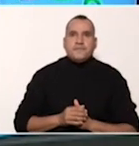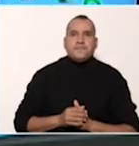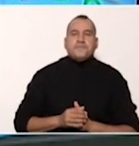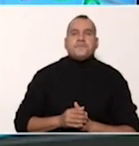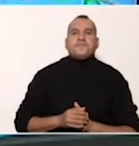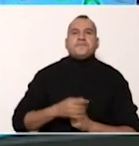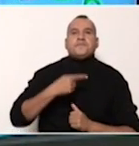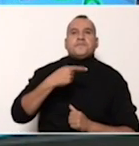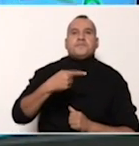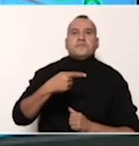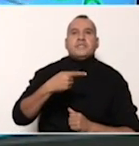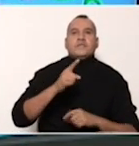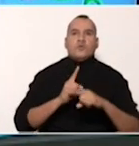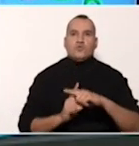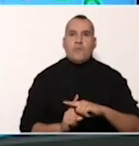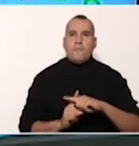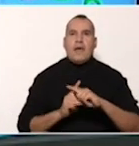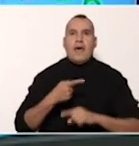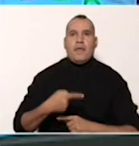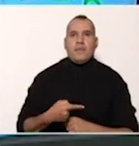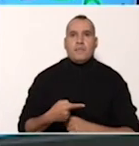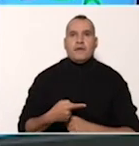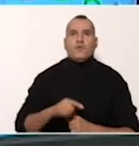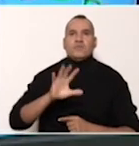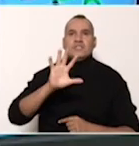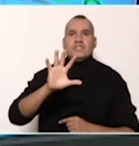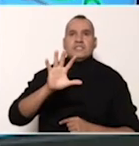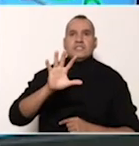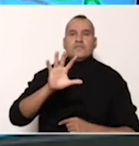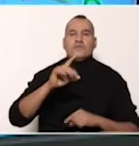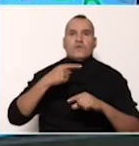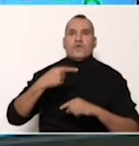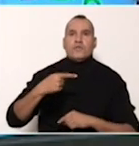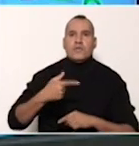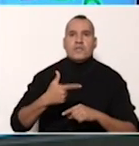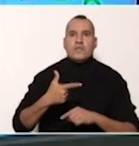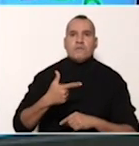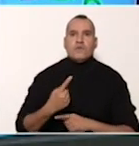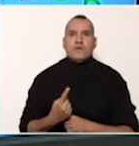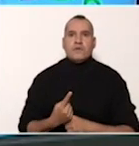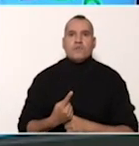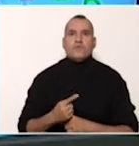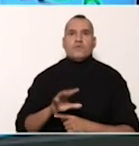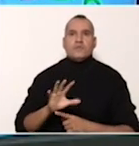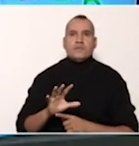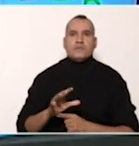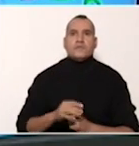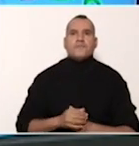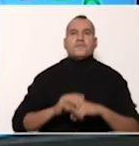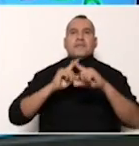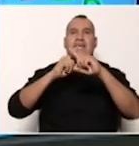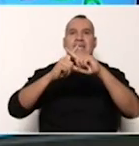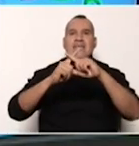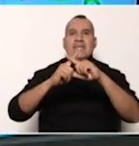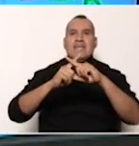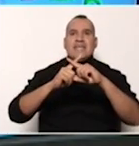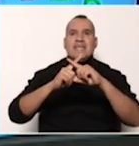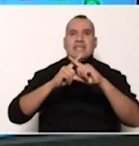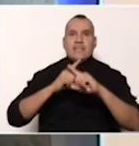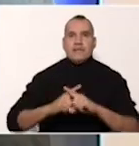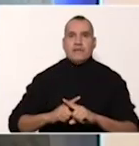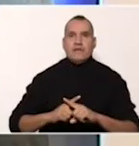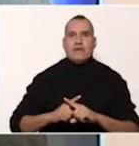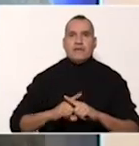Menos entre más da menos. 5 entre 1 da 5. X a la 1 entre x a la 1 se están